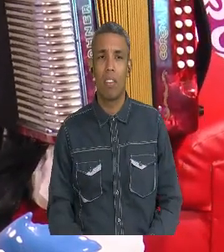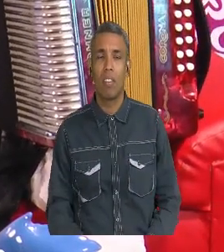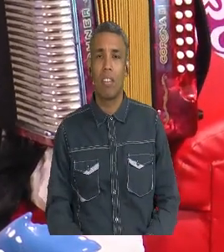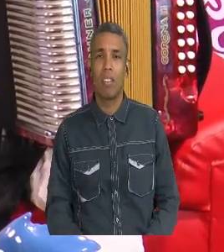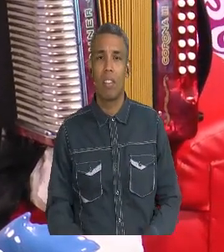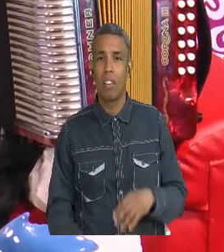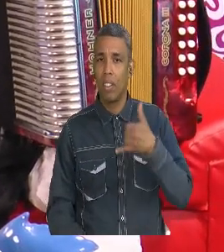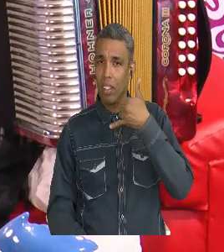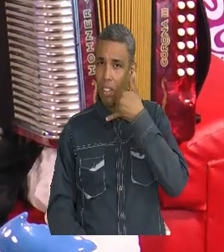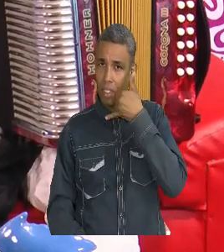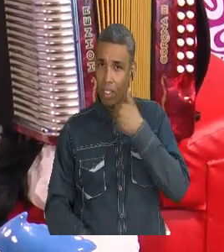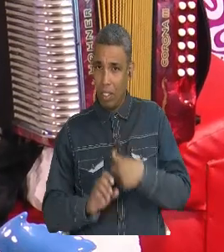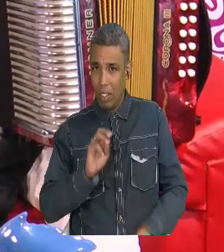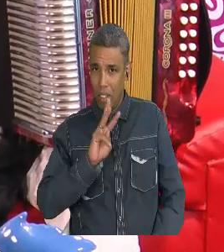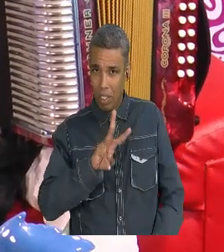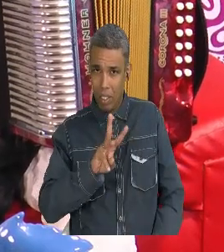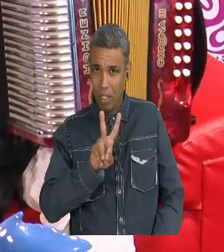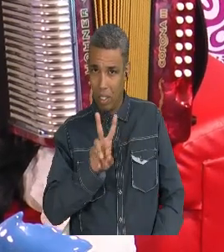teléfono